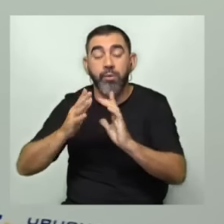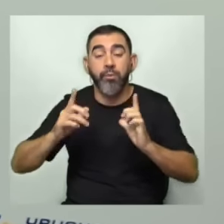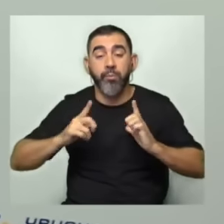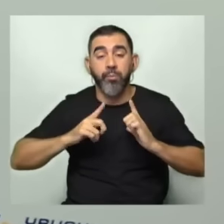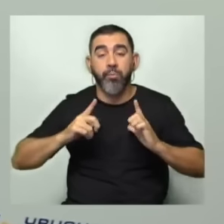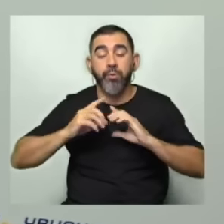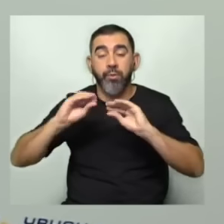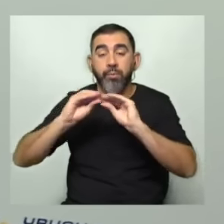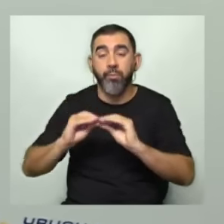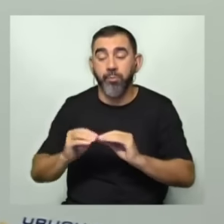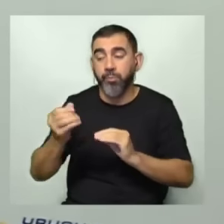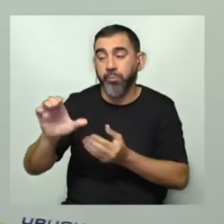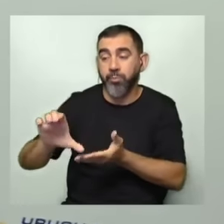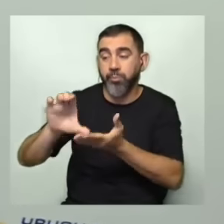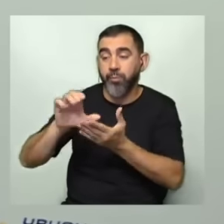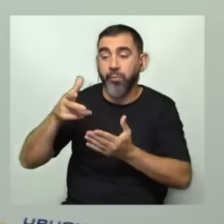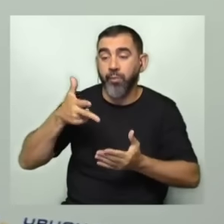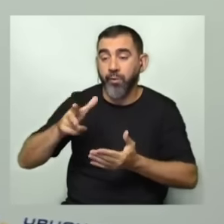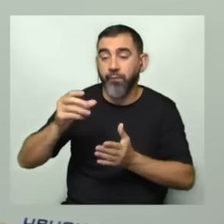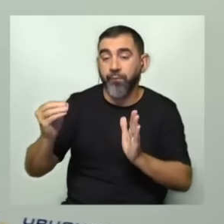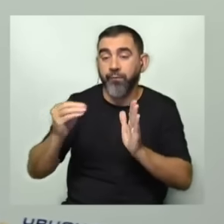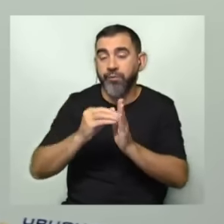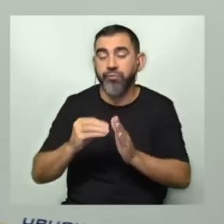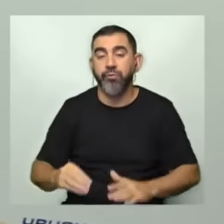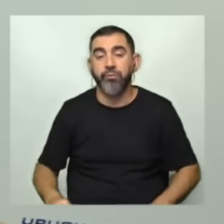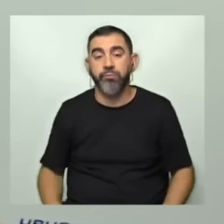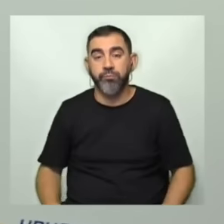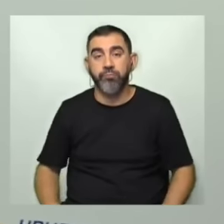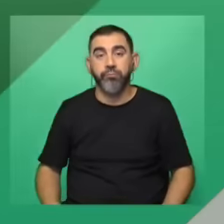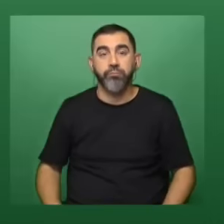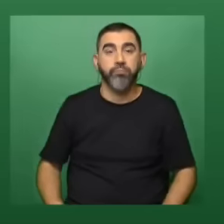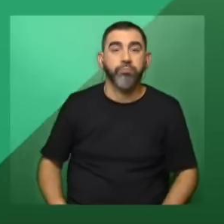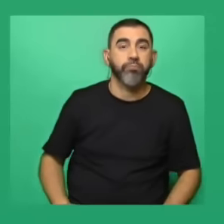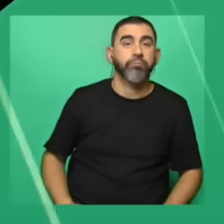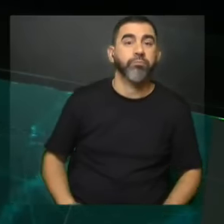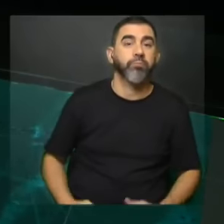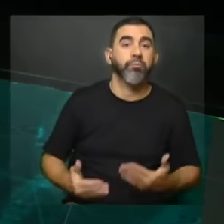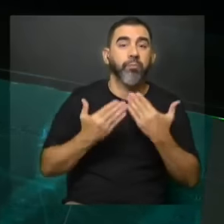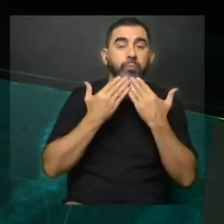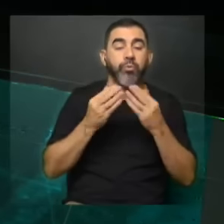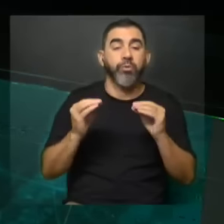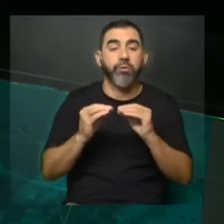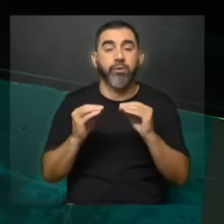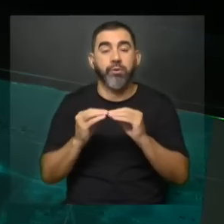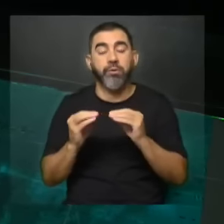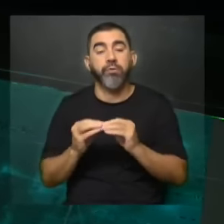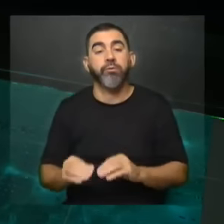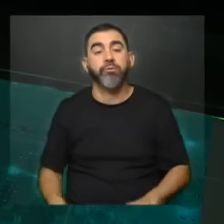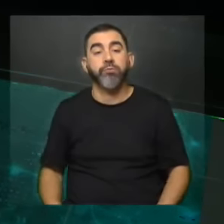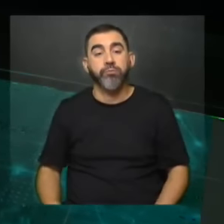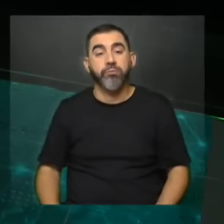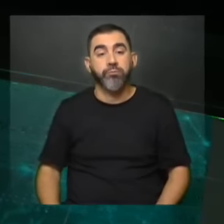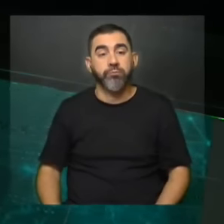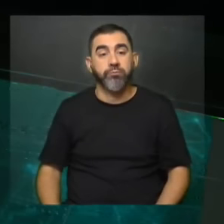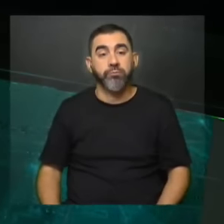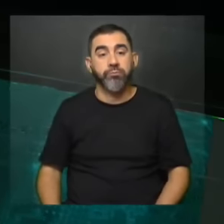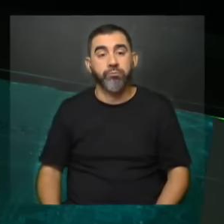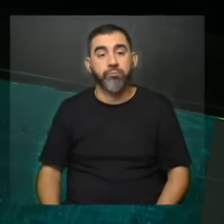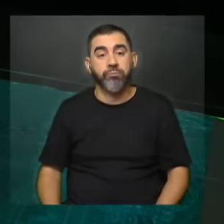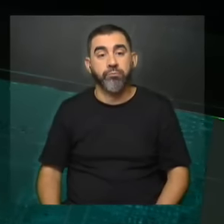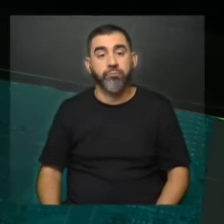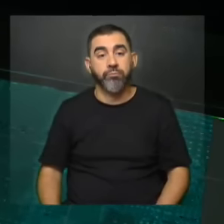la presupuestación para definir una fecha muy bien Juliana Muchas gracias por tu trabajo allí Gracias al equipo y también a nuestro entrevistado